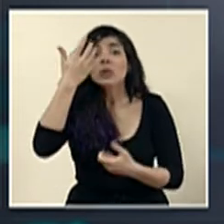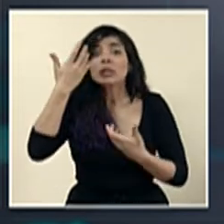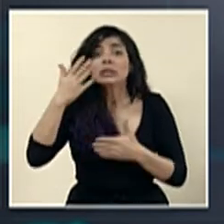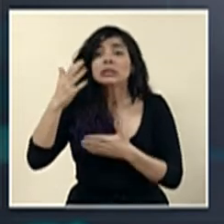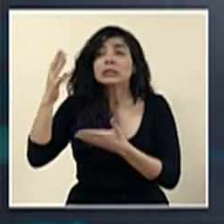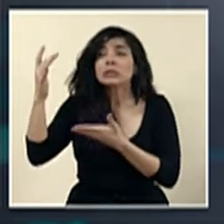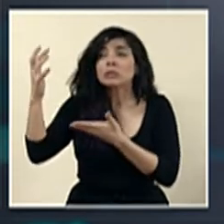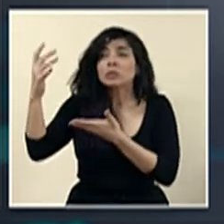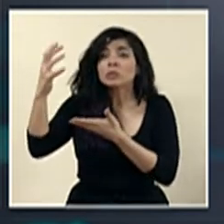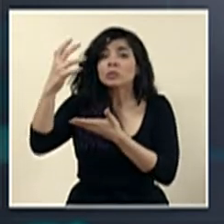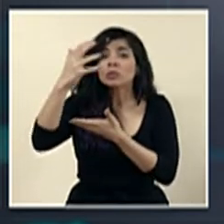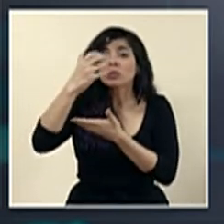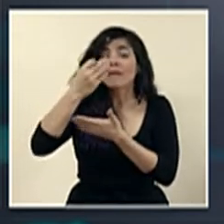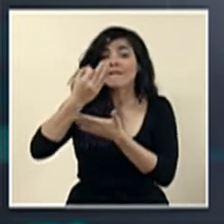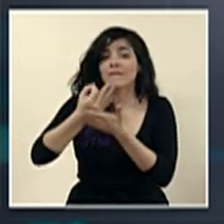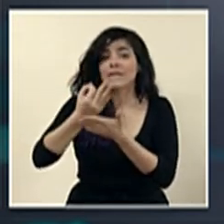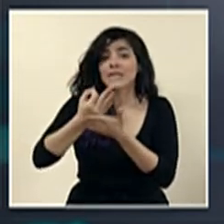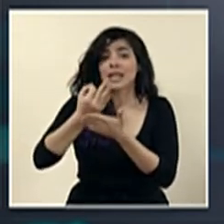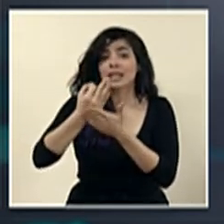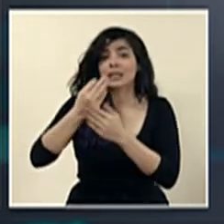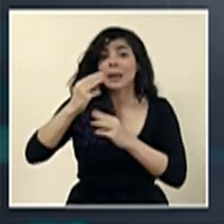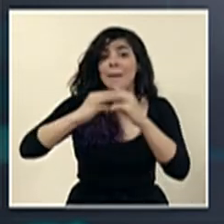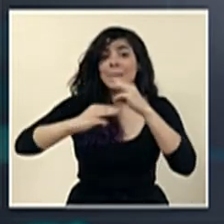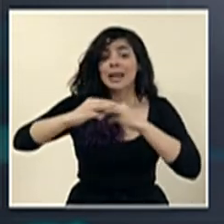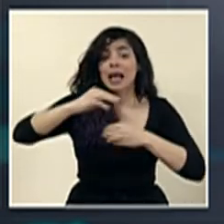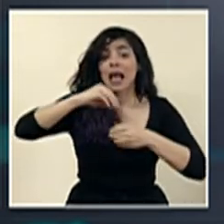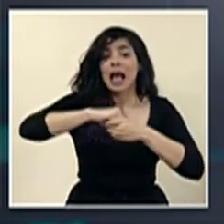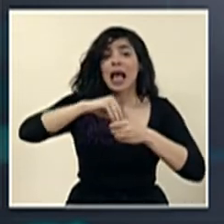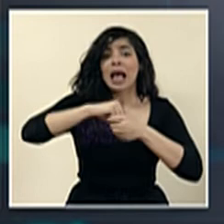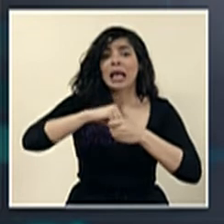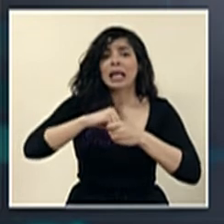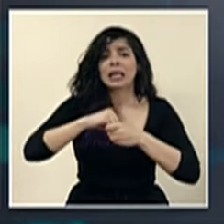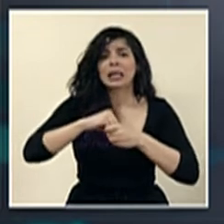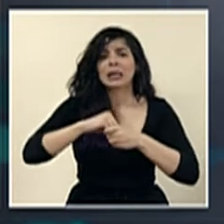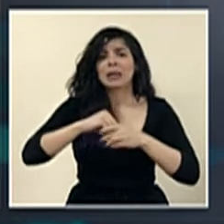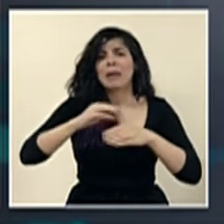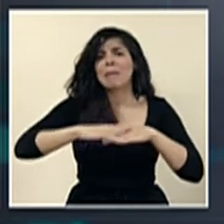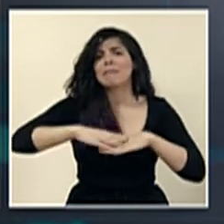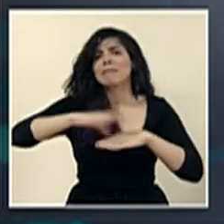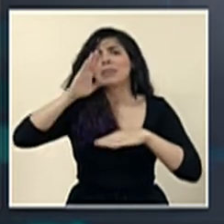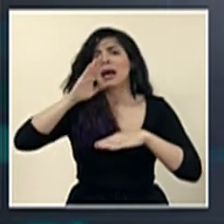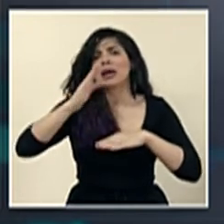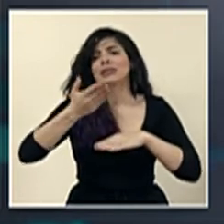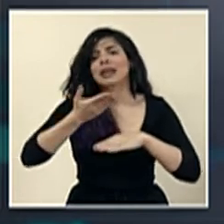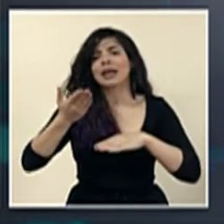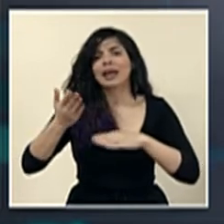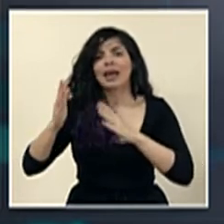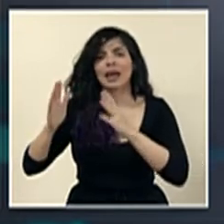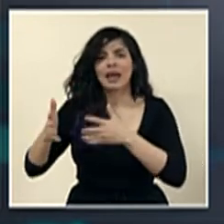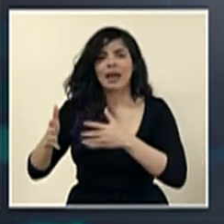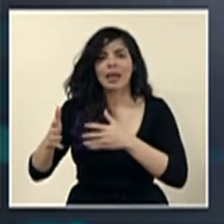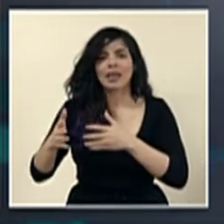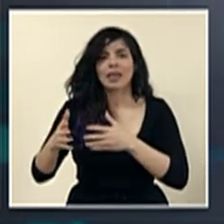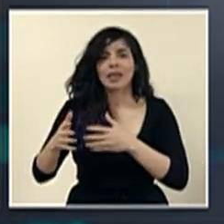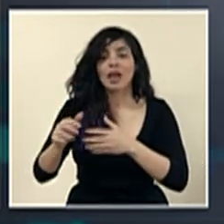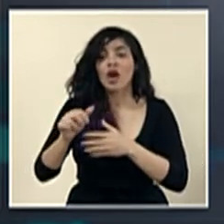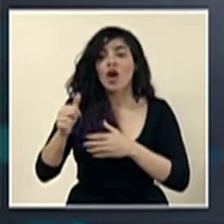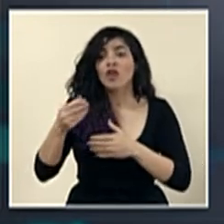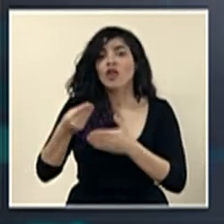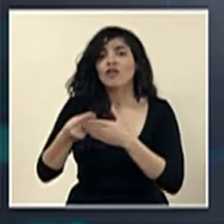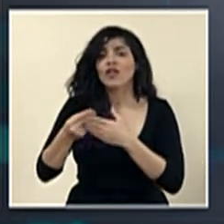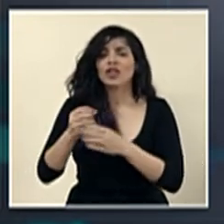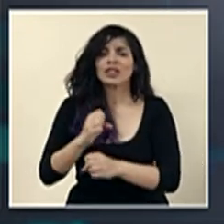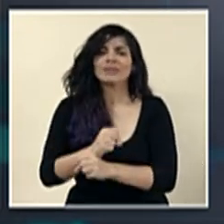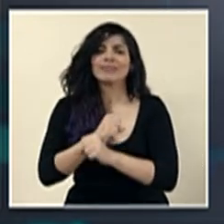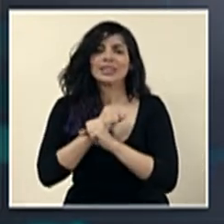financiado en el mercado local montos mucho mayores de lo que nos queda y los otros son recursos muy